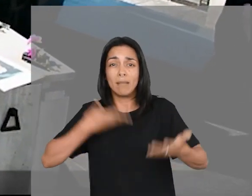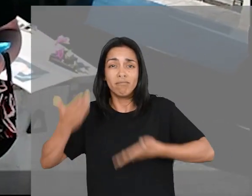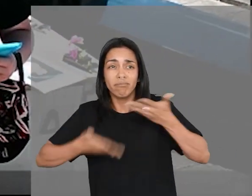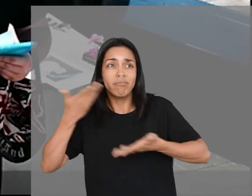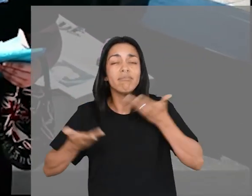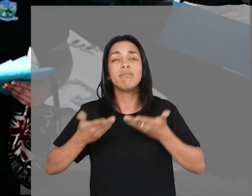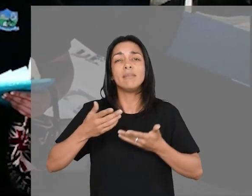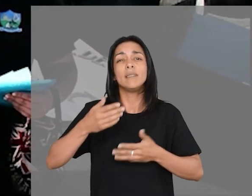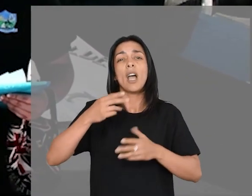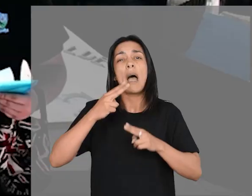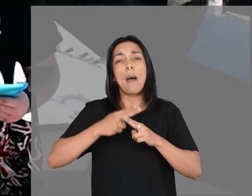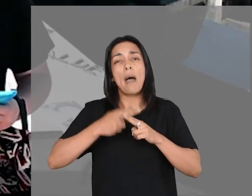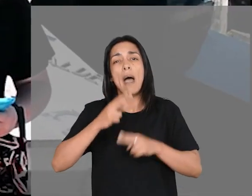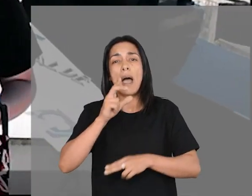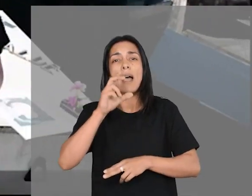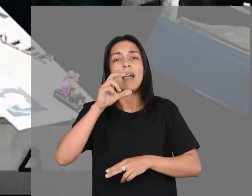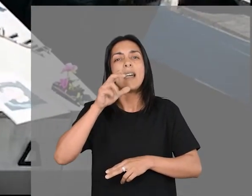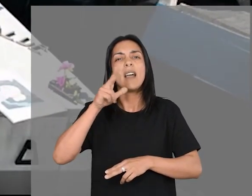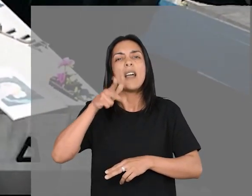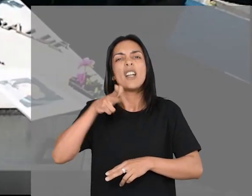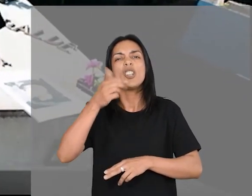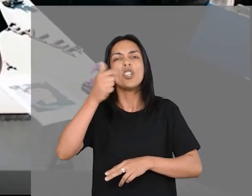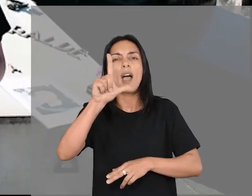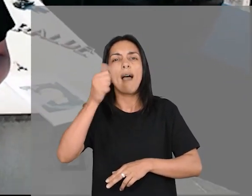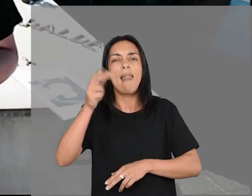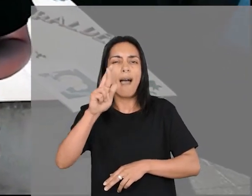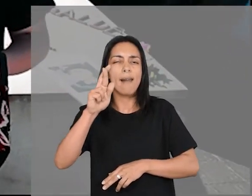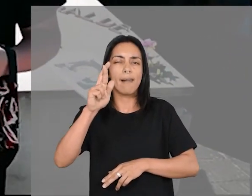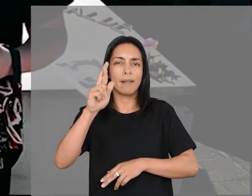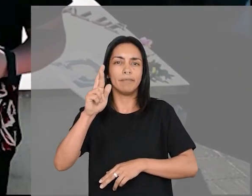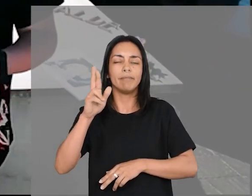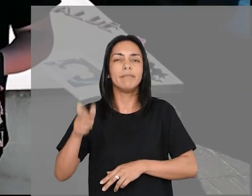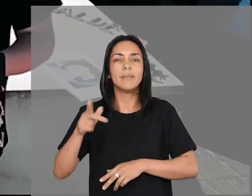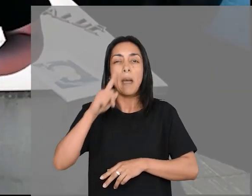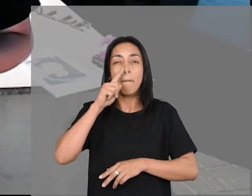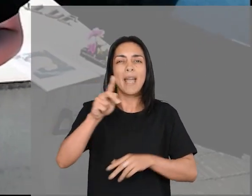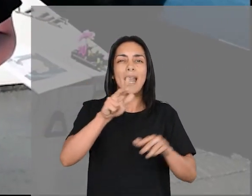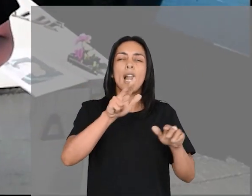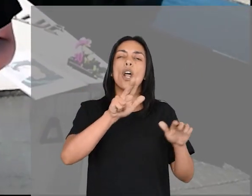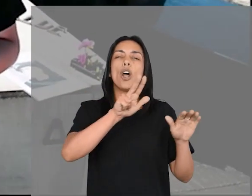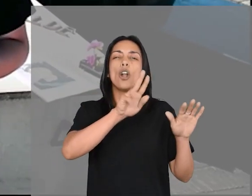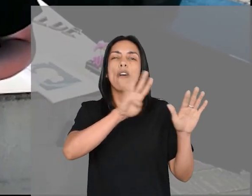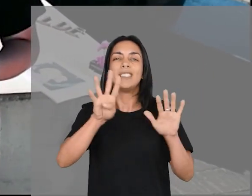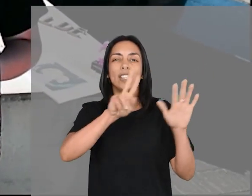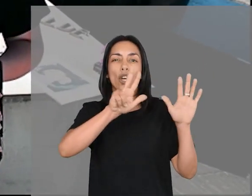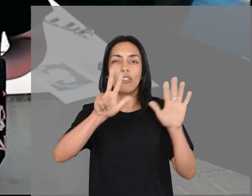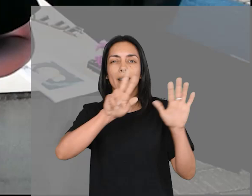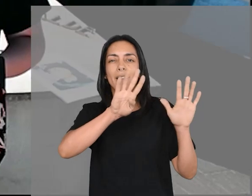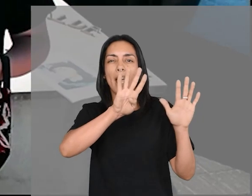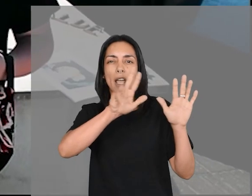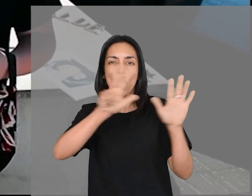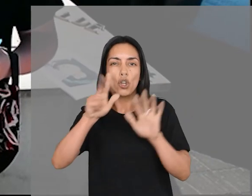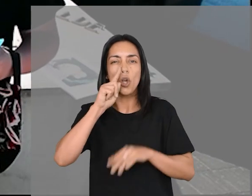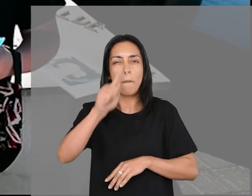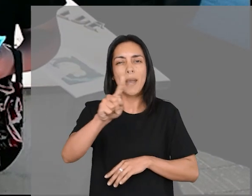1938 1994. Entre sus